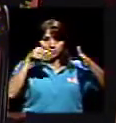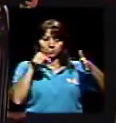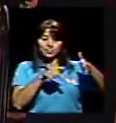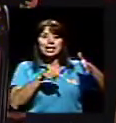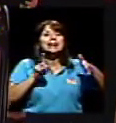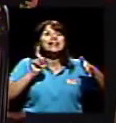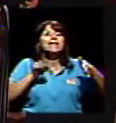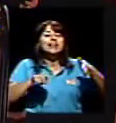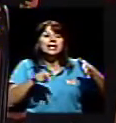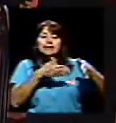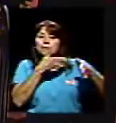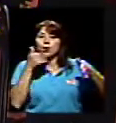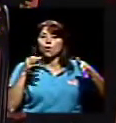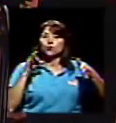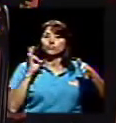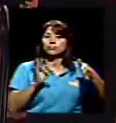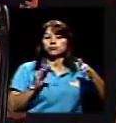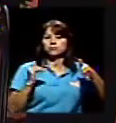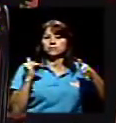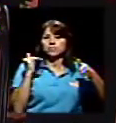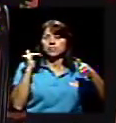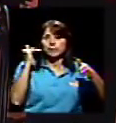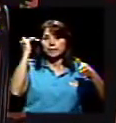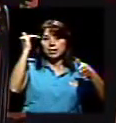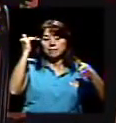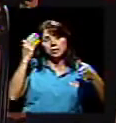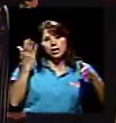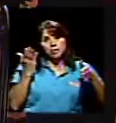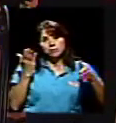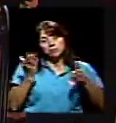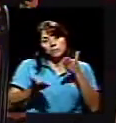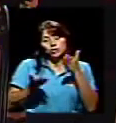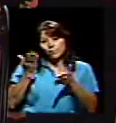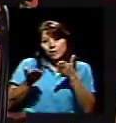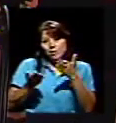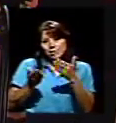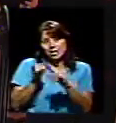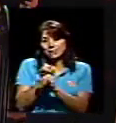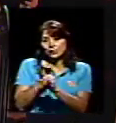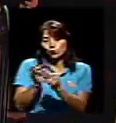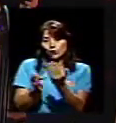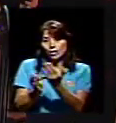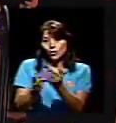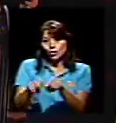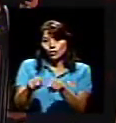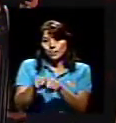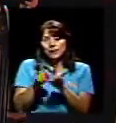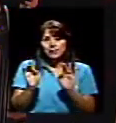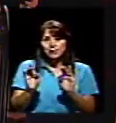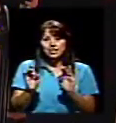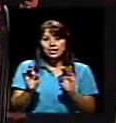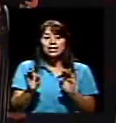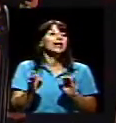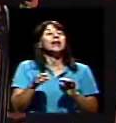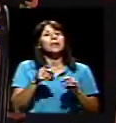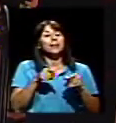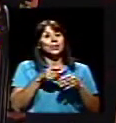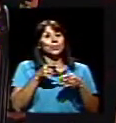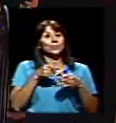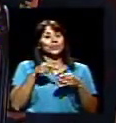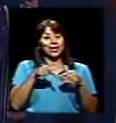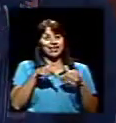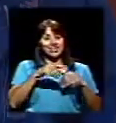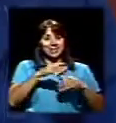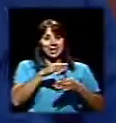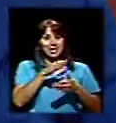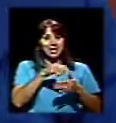en este país, posiblemente en el tecnológico también y otros dos o tres lugares, y el área de salud que